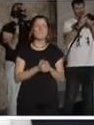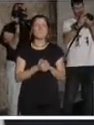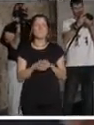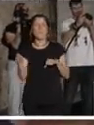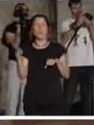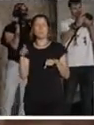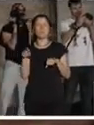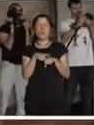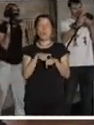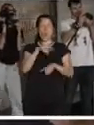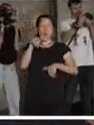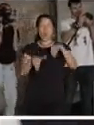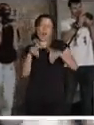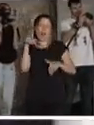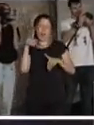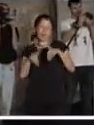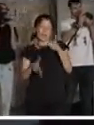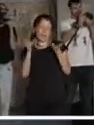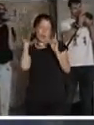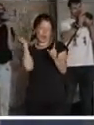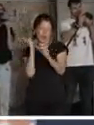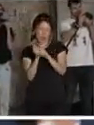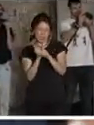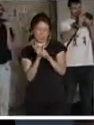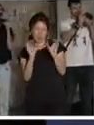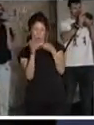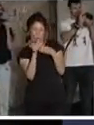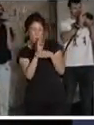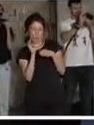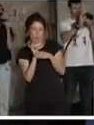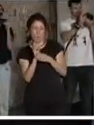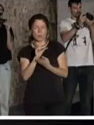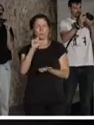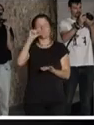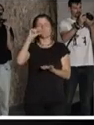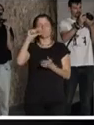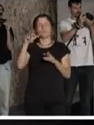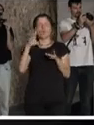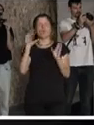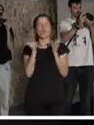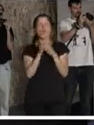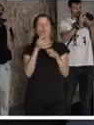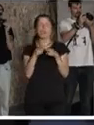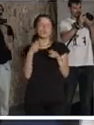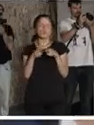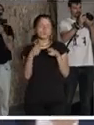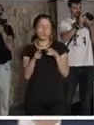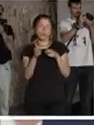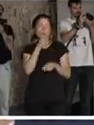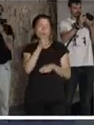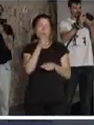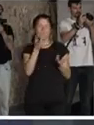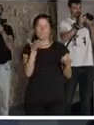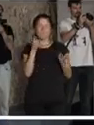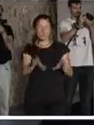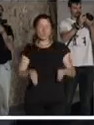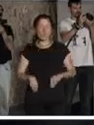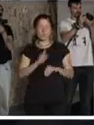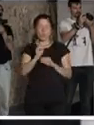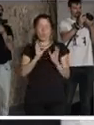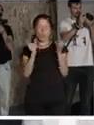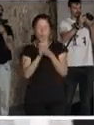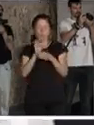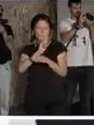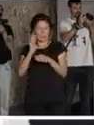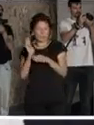antidemocrático de la derecha y es que los partidos de Centro particularmente el partido socialista no acaban de aceptar que